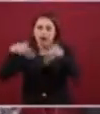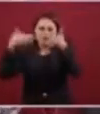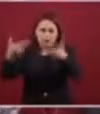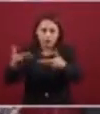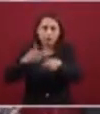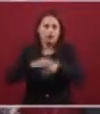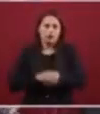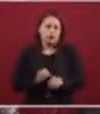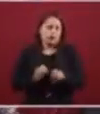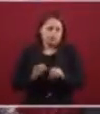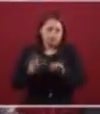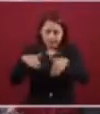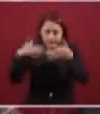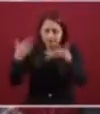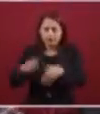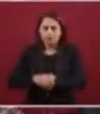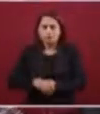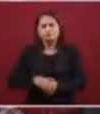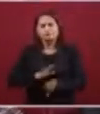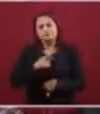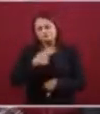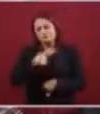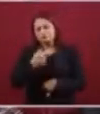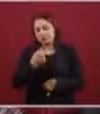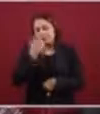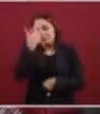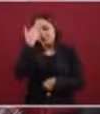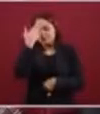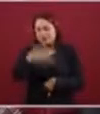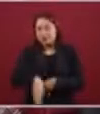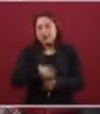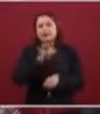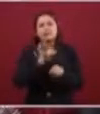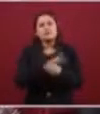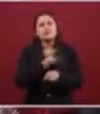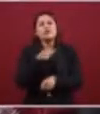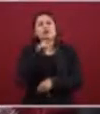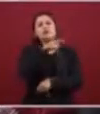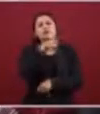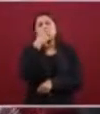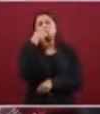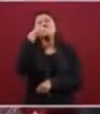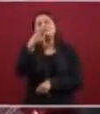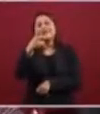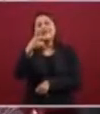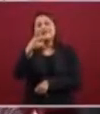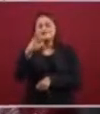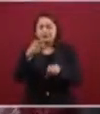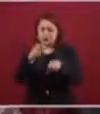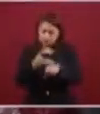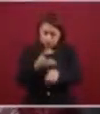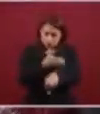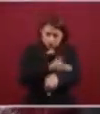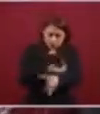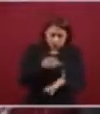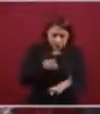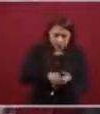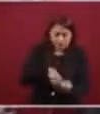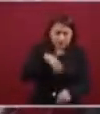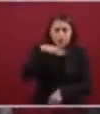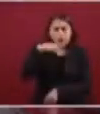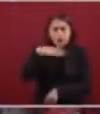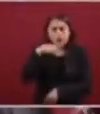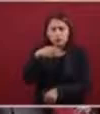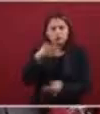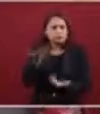te cuestiona por qué se despidieron a los compañeros, refieres corrupción. Hemos visto o conocemos,